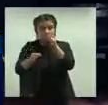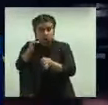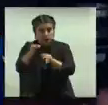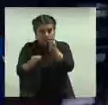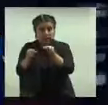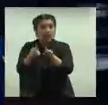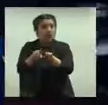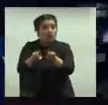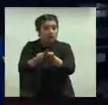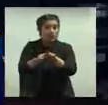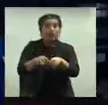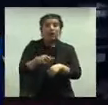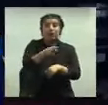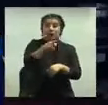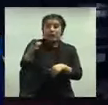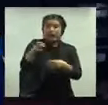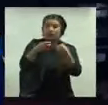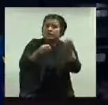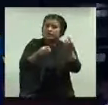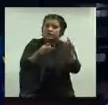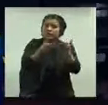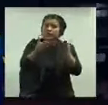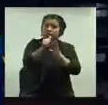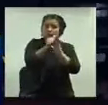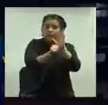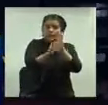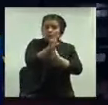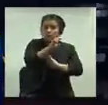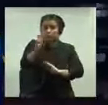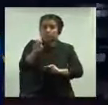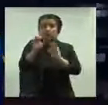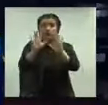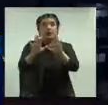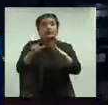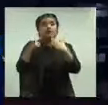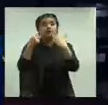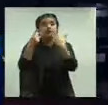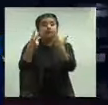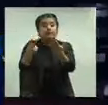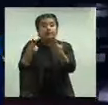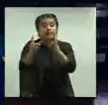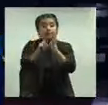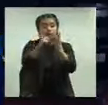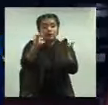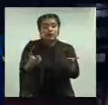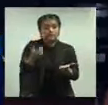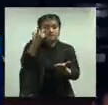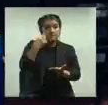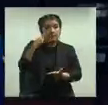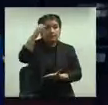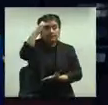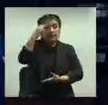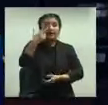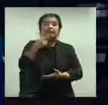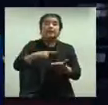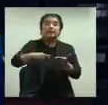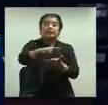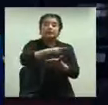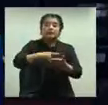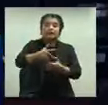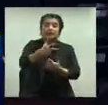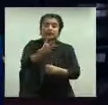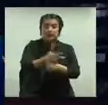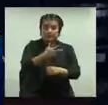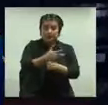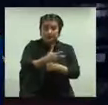categoría. ¿A qué se refiere el artículo 217 de la Constitución Política de la República